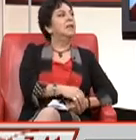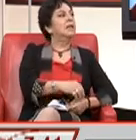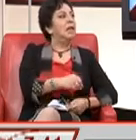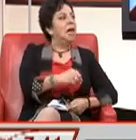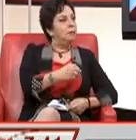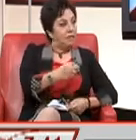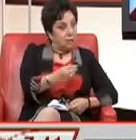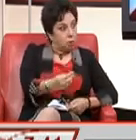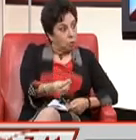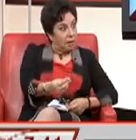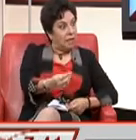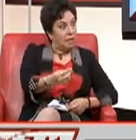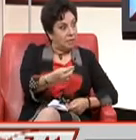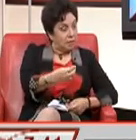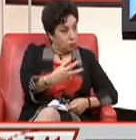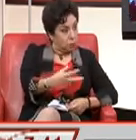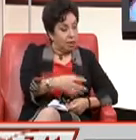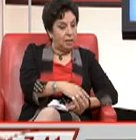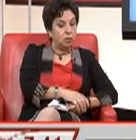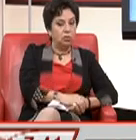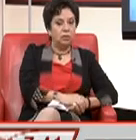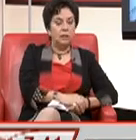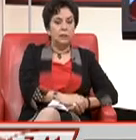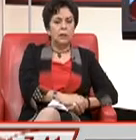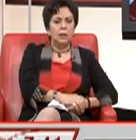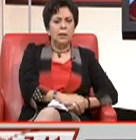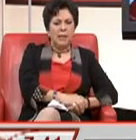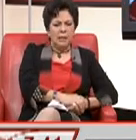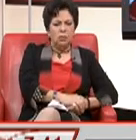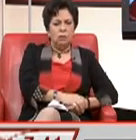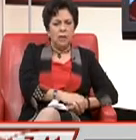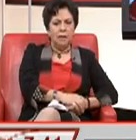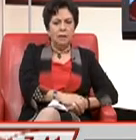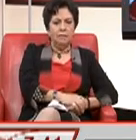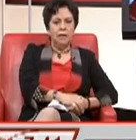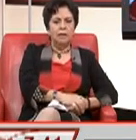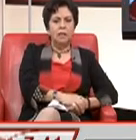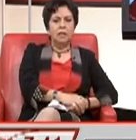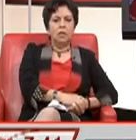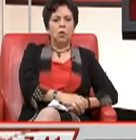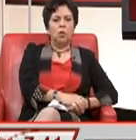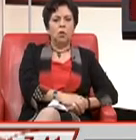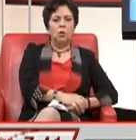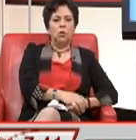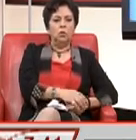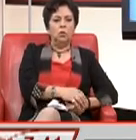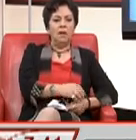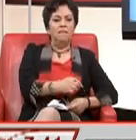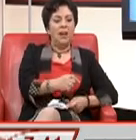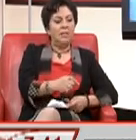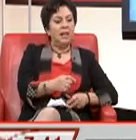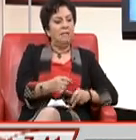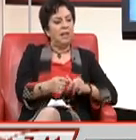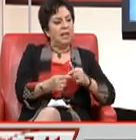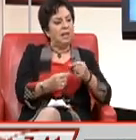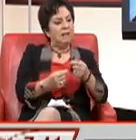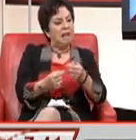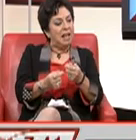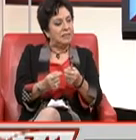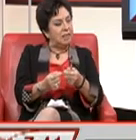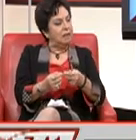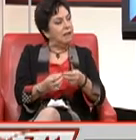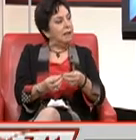nacionales que hablan de su igualdad y de sus derechos, y que esto tiene que ver con una falta